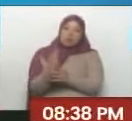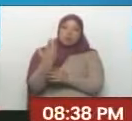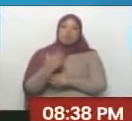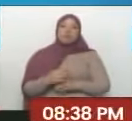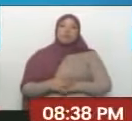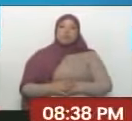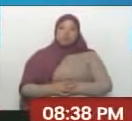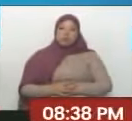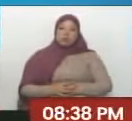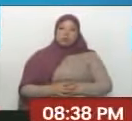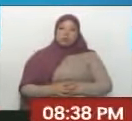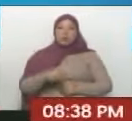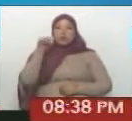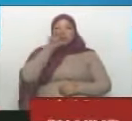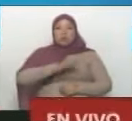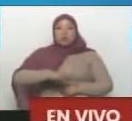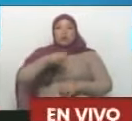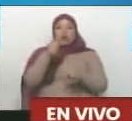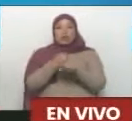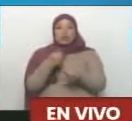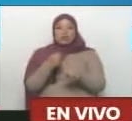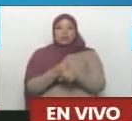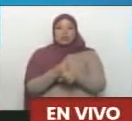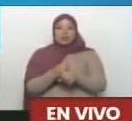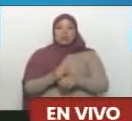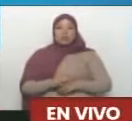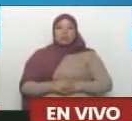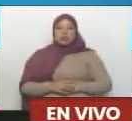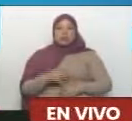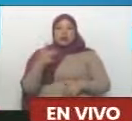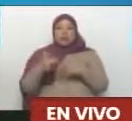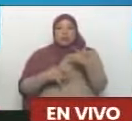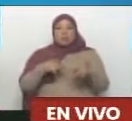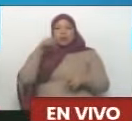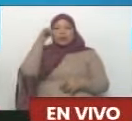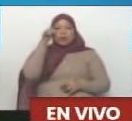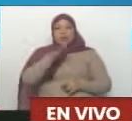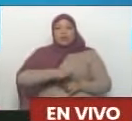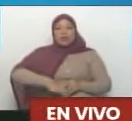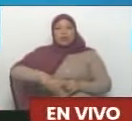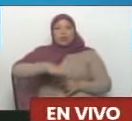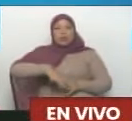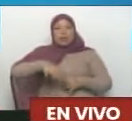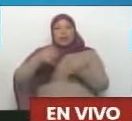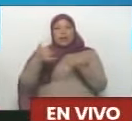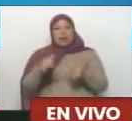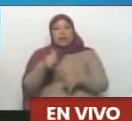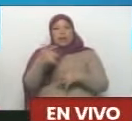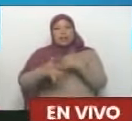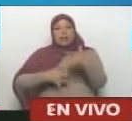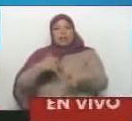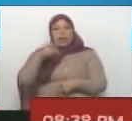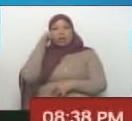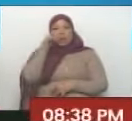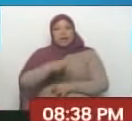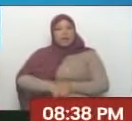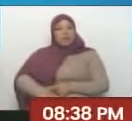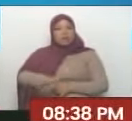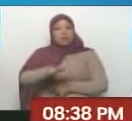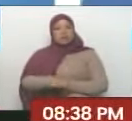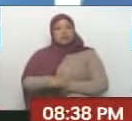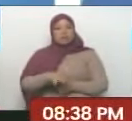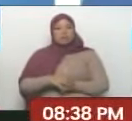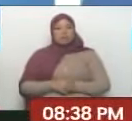Pues tú no puedes lanzar todos los caballos, lanzas adelante una vanguardia. Estas son las primeras acciones de vanguardia. Pero esta